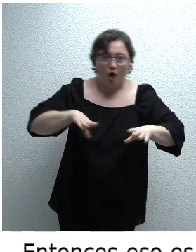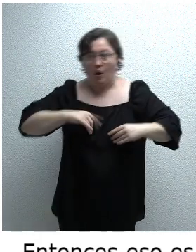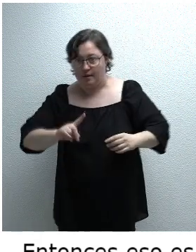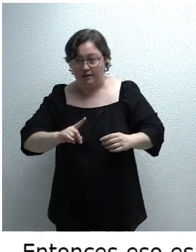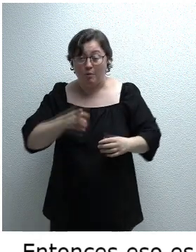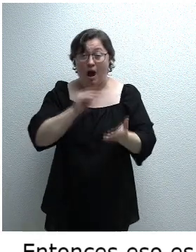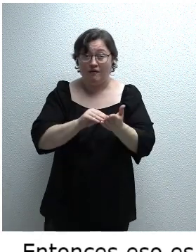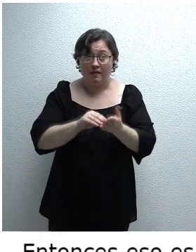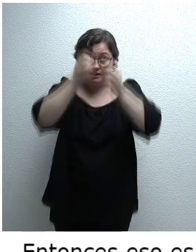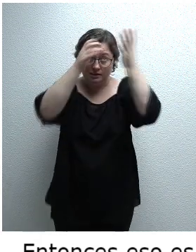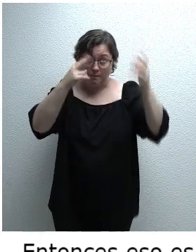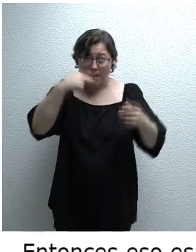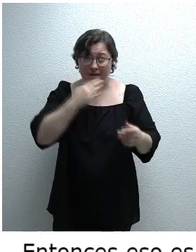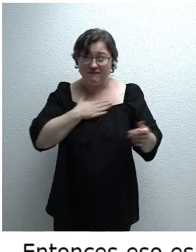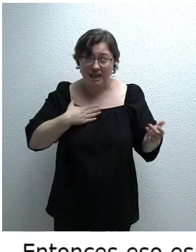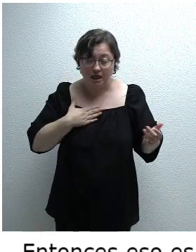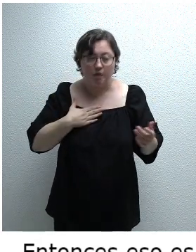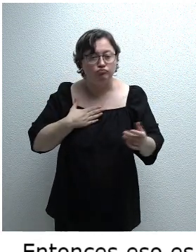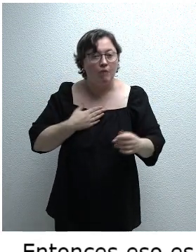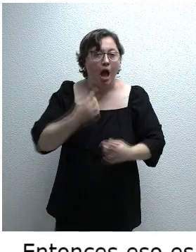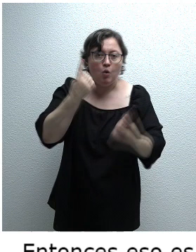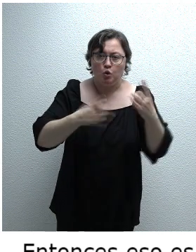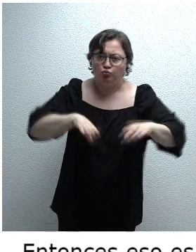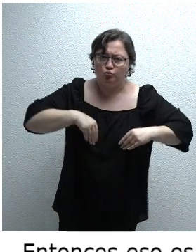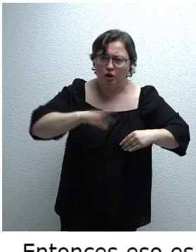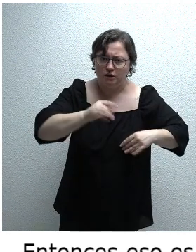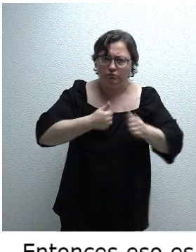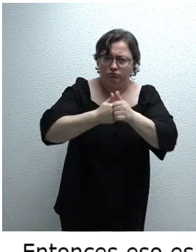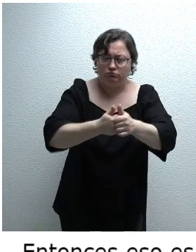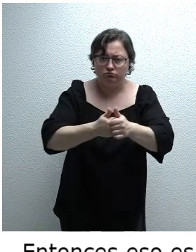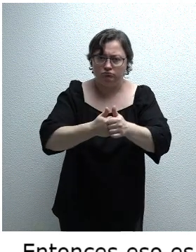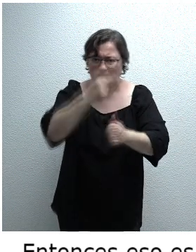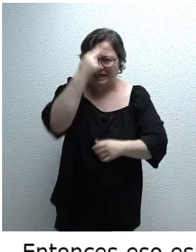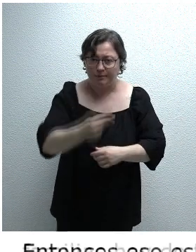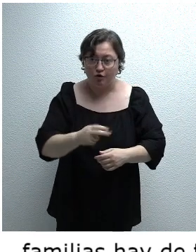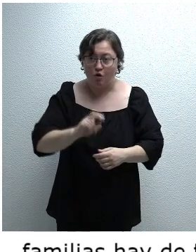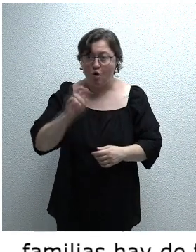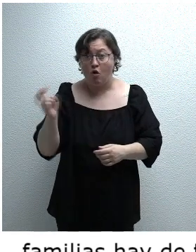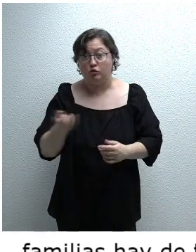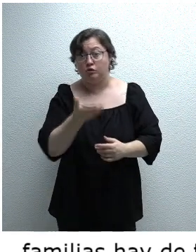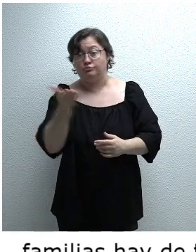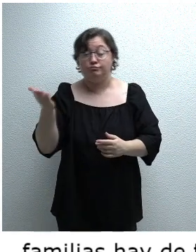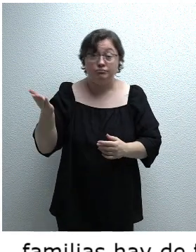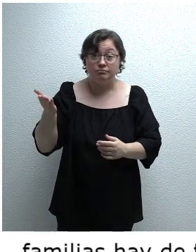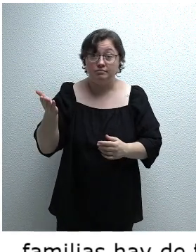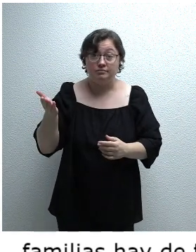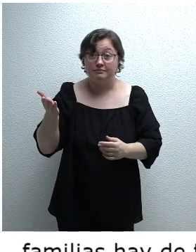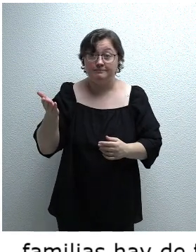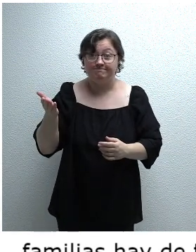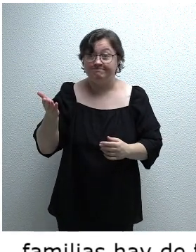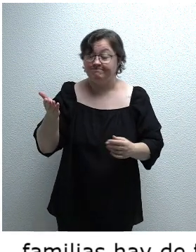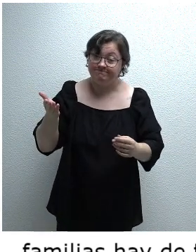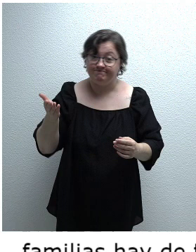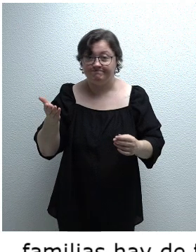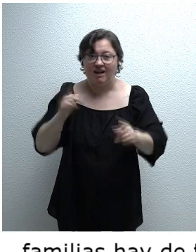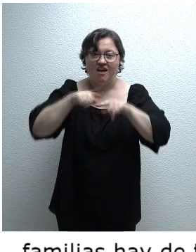papá, algunos sí, hay familias que lo van a respetar, pero en los